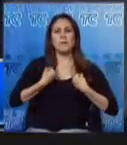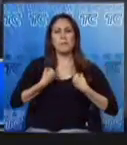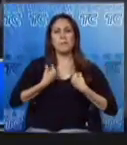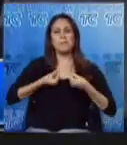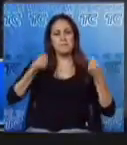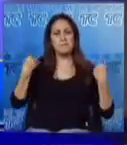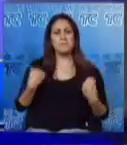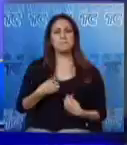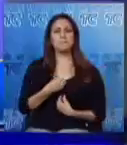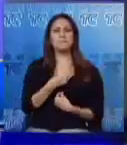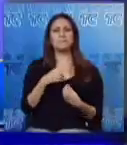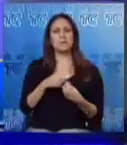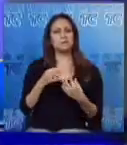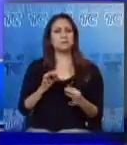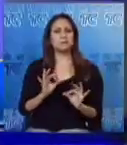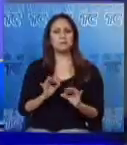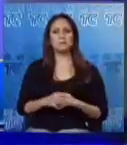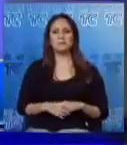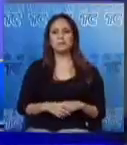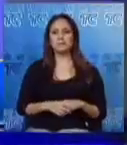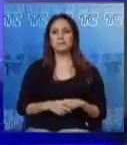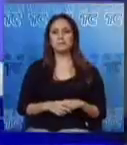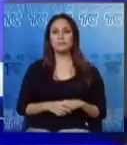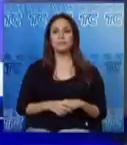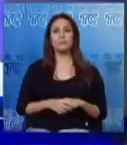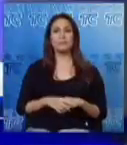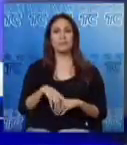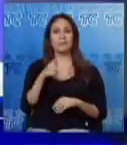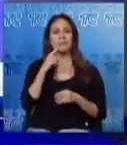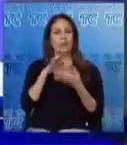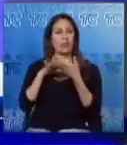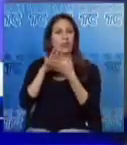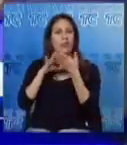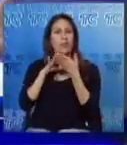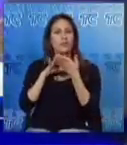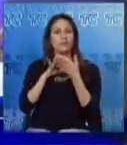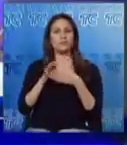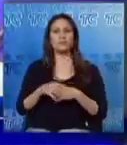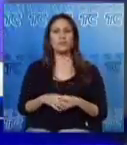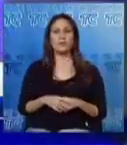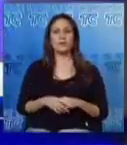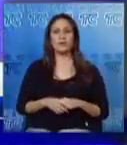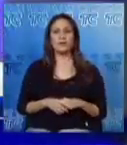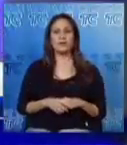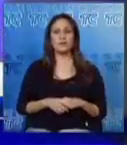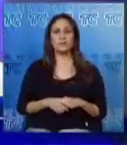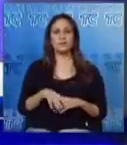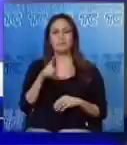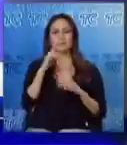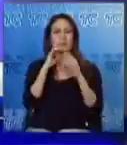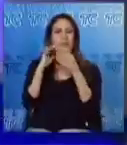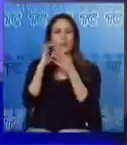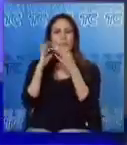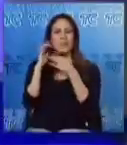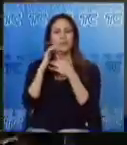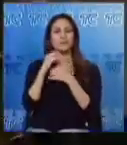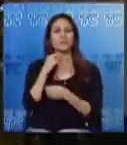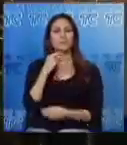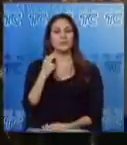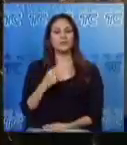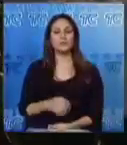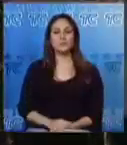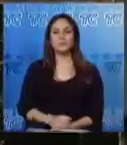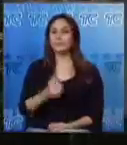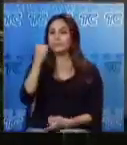lado. Hay que unificar verdaderamente al país, pero sin un sesgo ideológico, sin una postura radical.